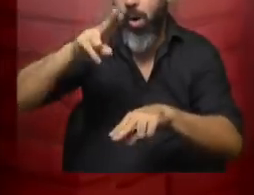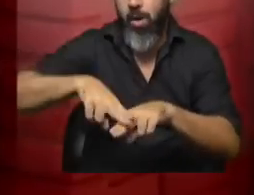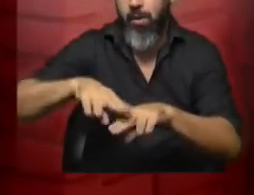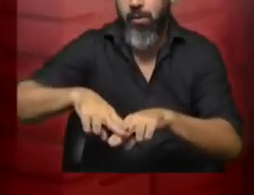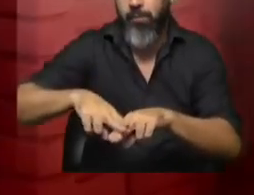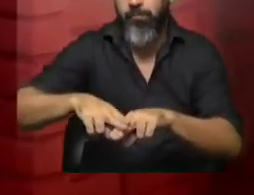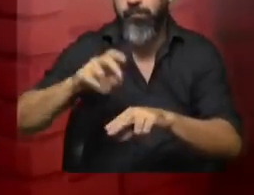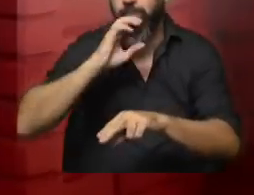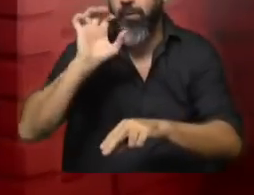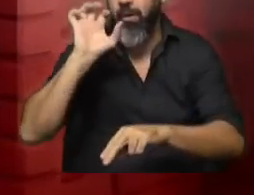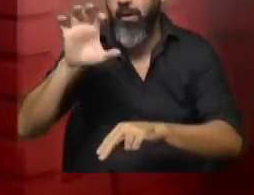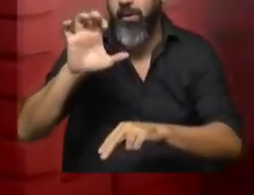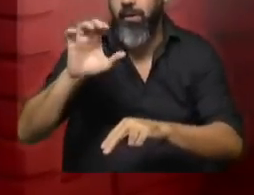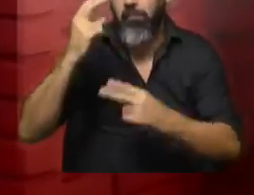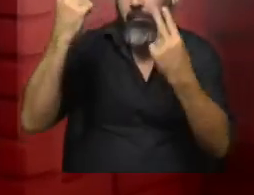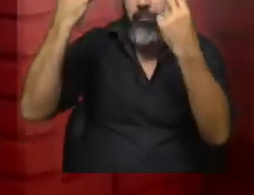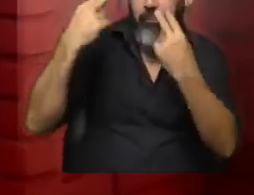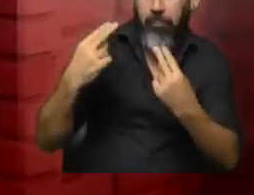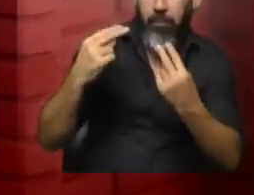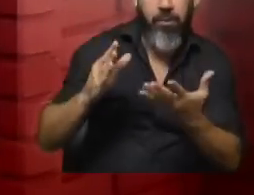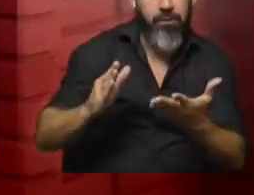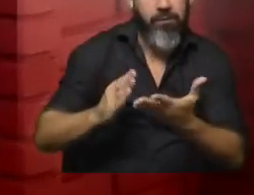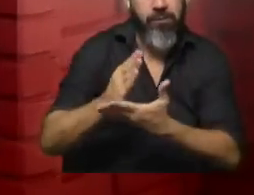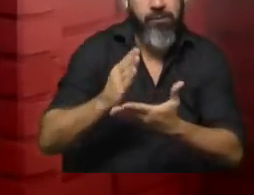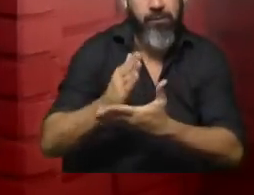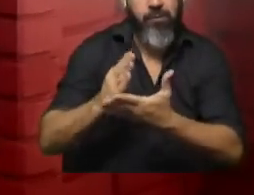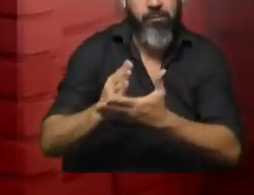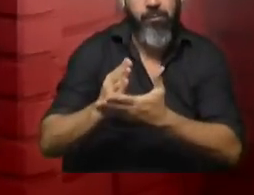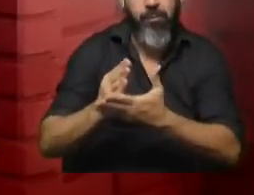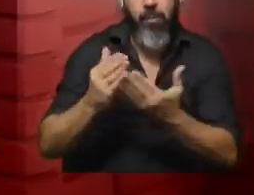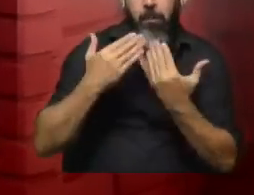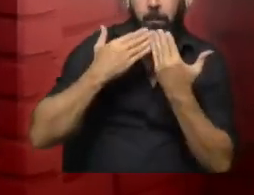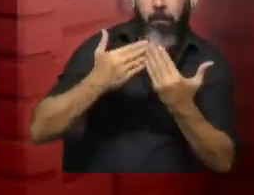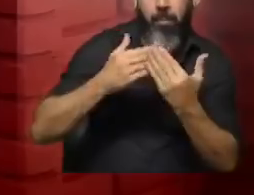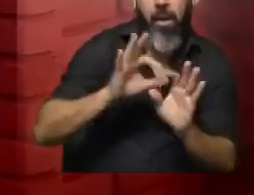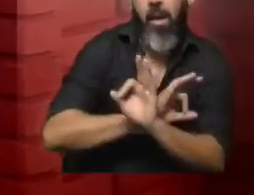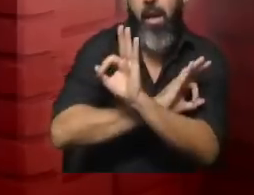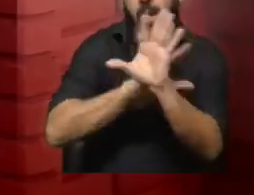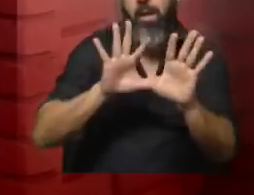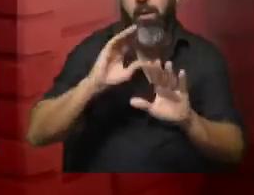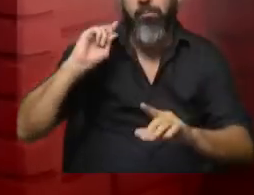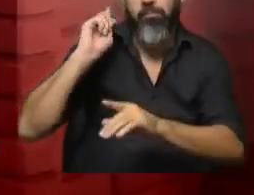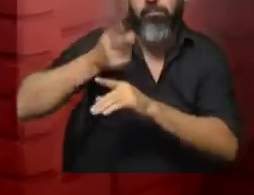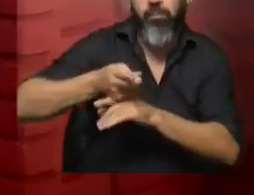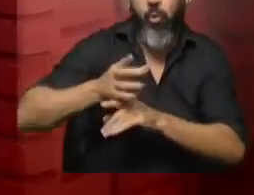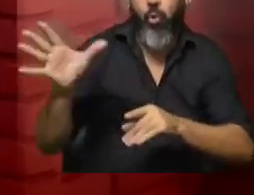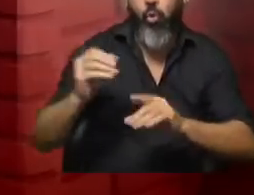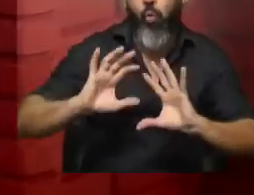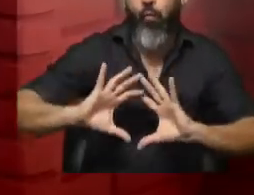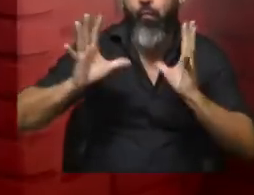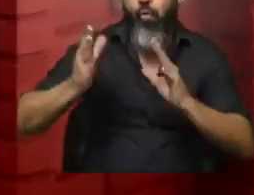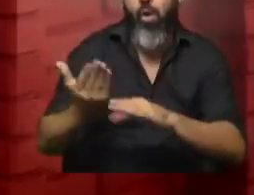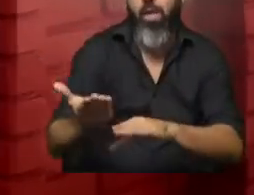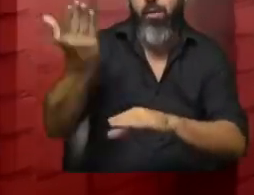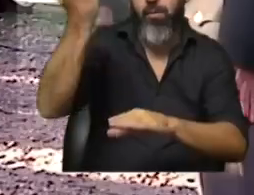este sentido critican ser sometidos sistemáticamente a interrogatorios para aclarar que condenamos todo hecho violento del